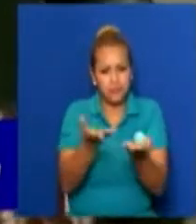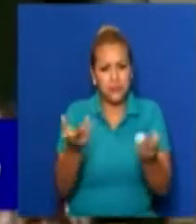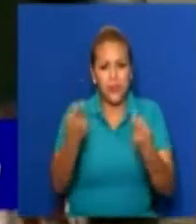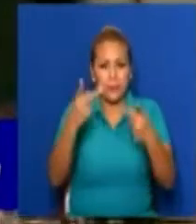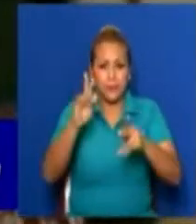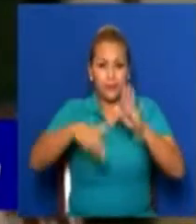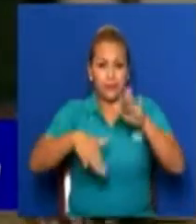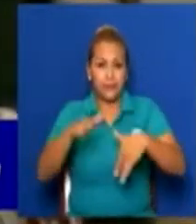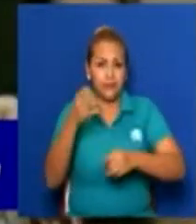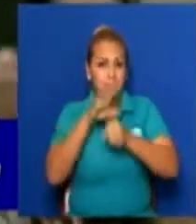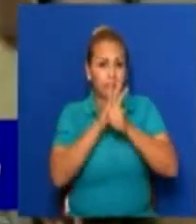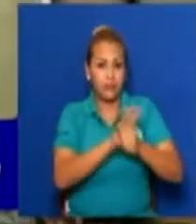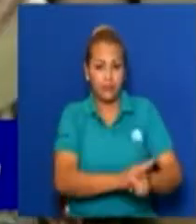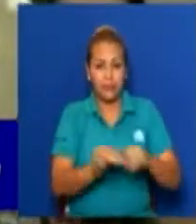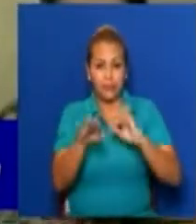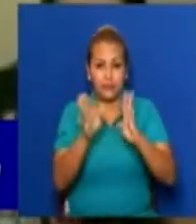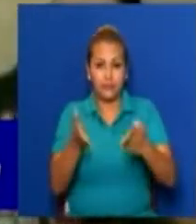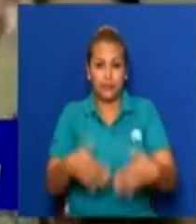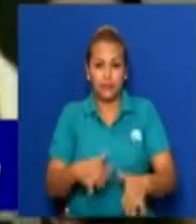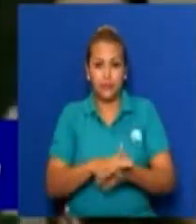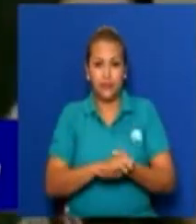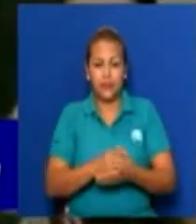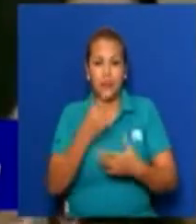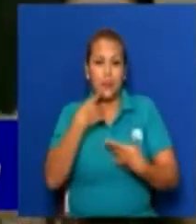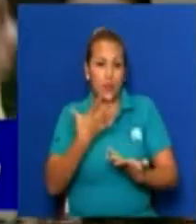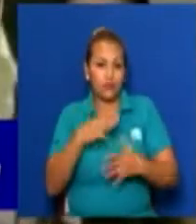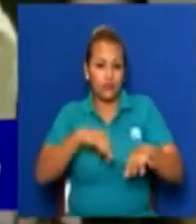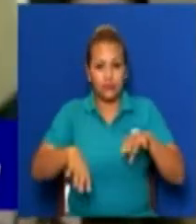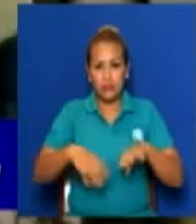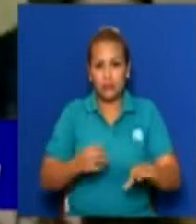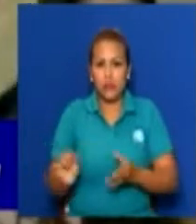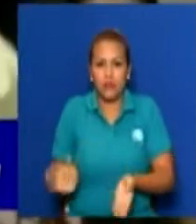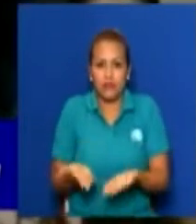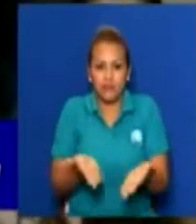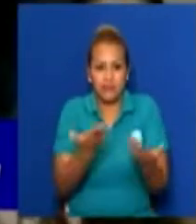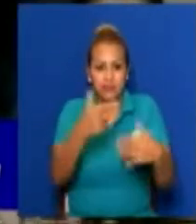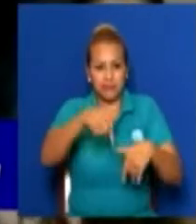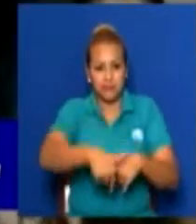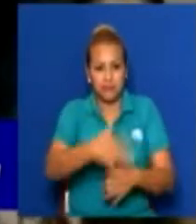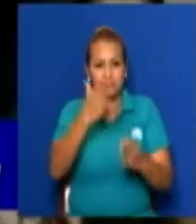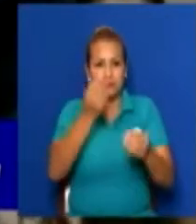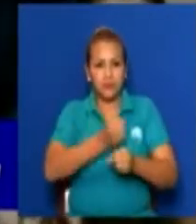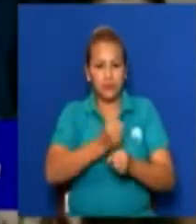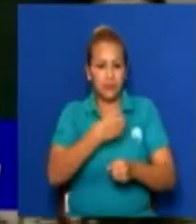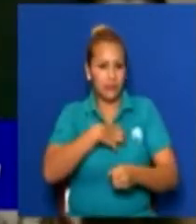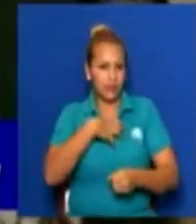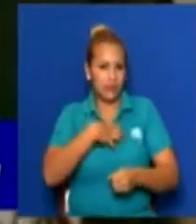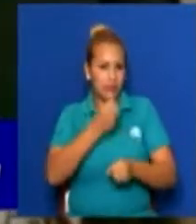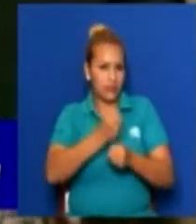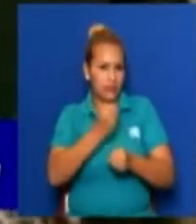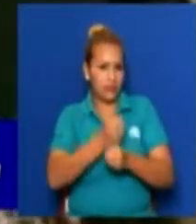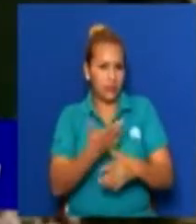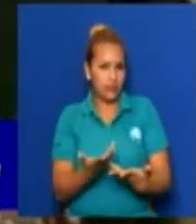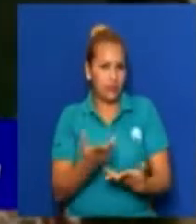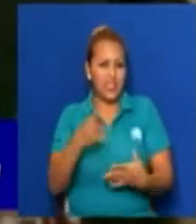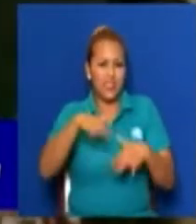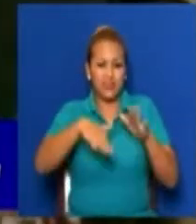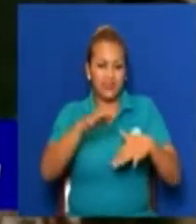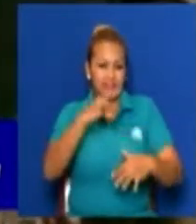mujer, que no puede promoverse en sus puestos de trabajo ni alcanza el